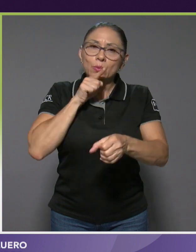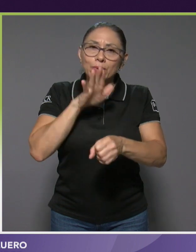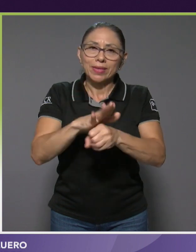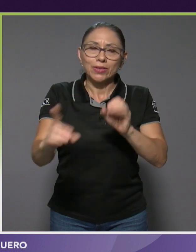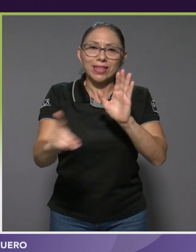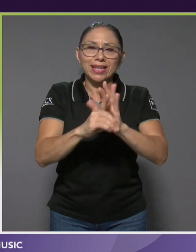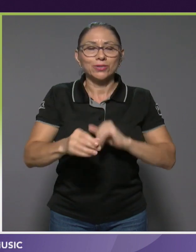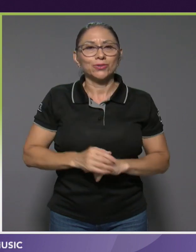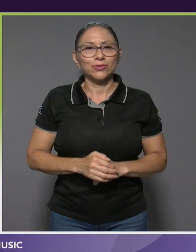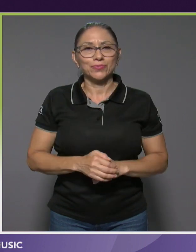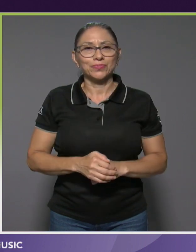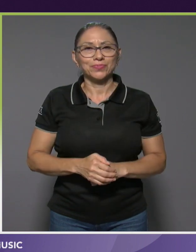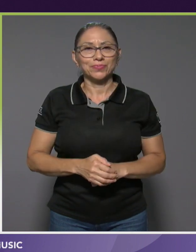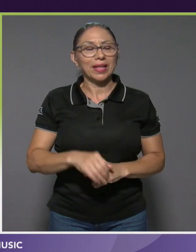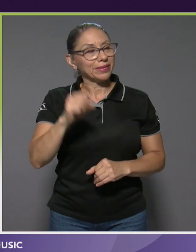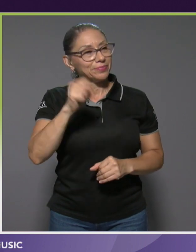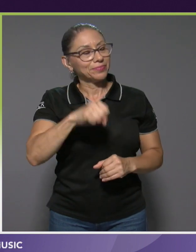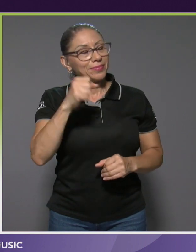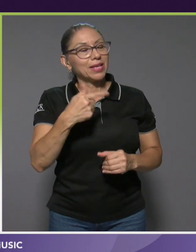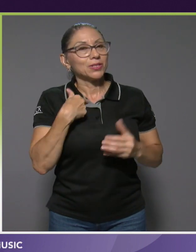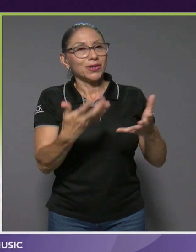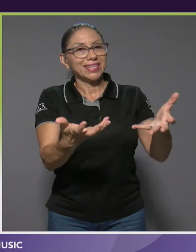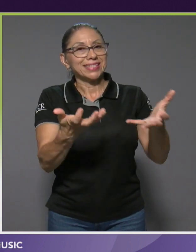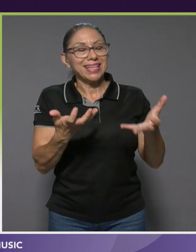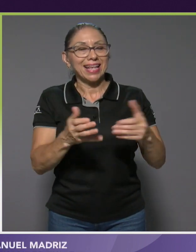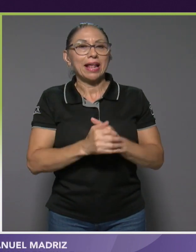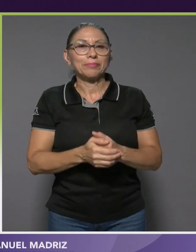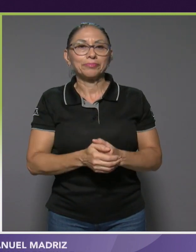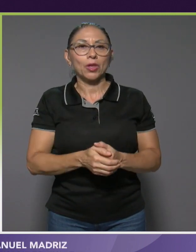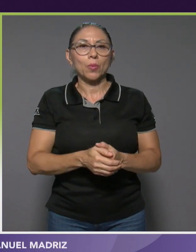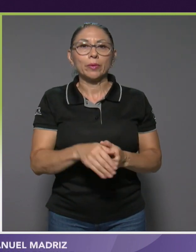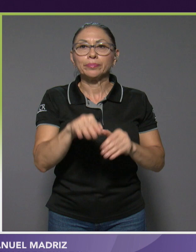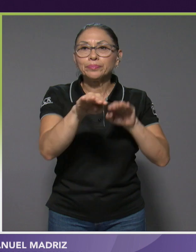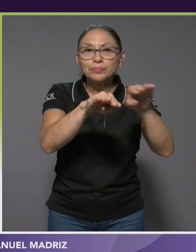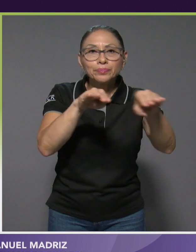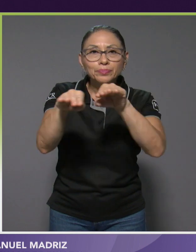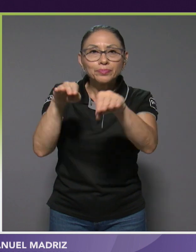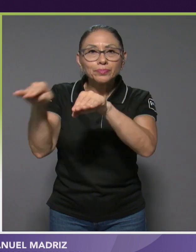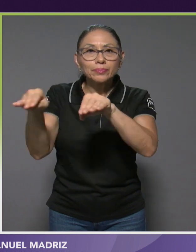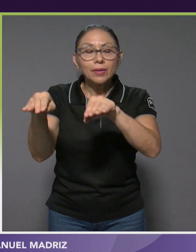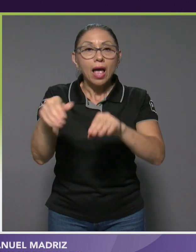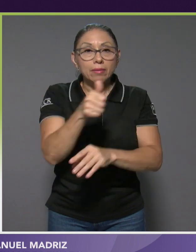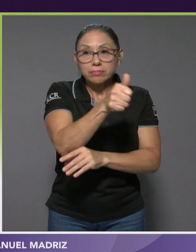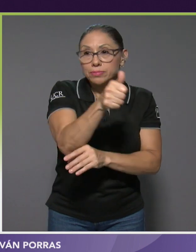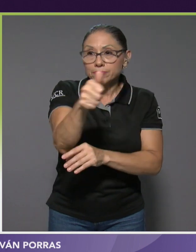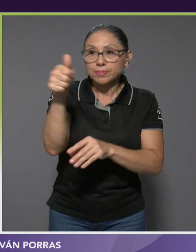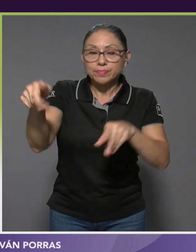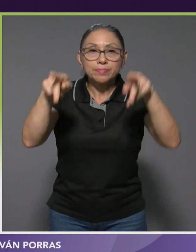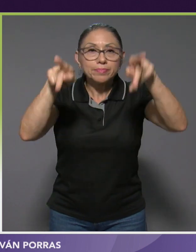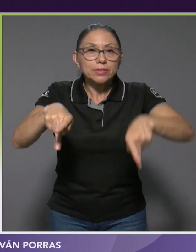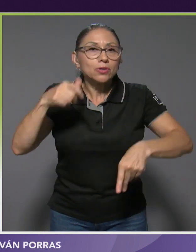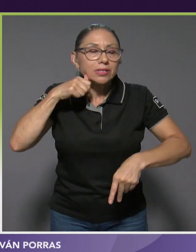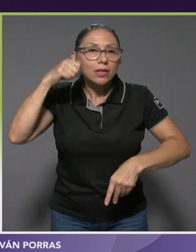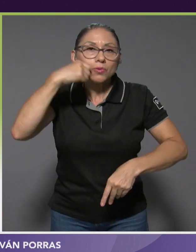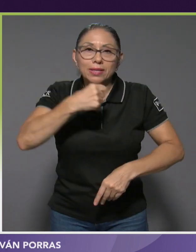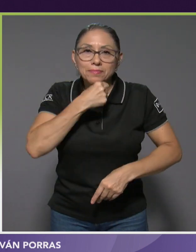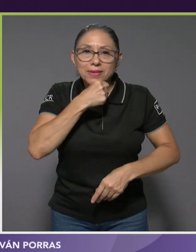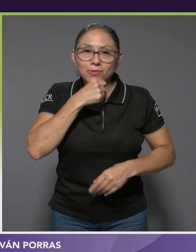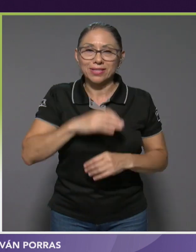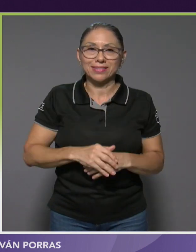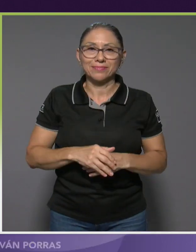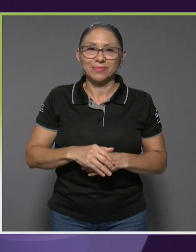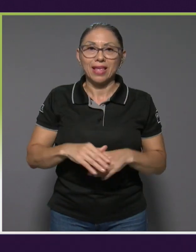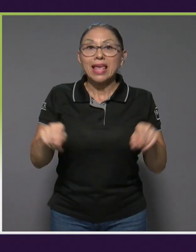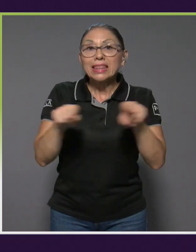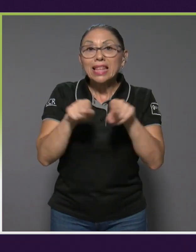lo que quisiera es pues, dejar el llamado tanto a las personas adultas mayores como a quien se